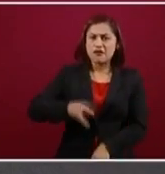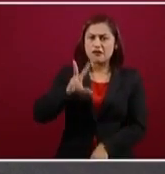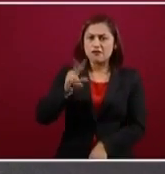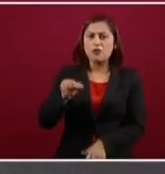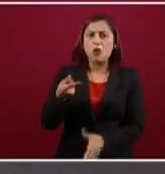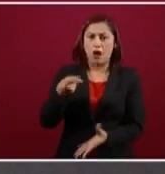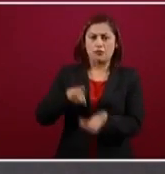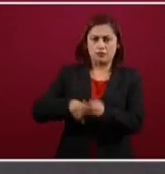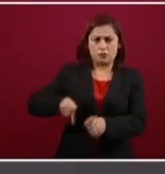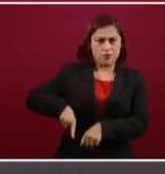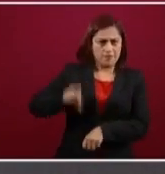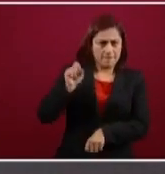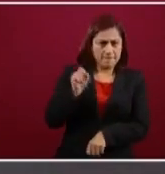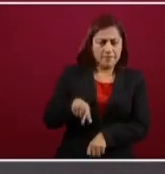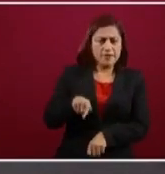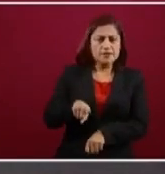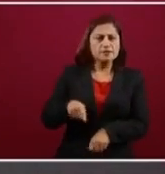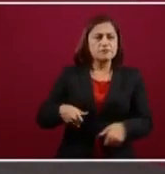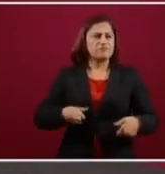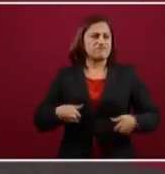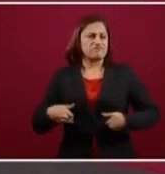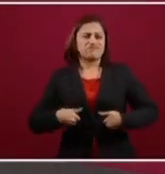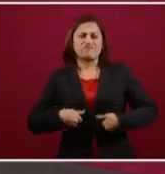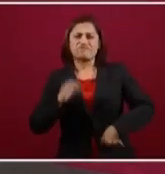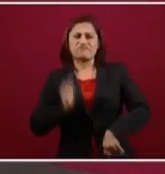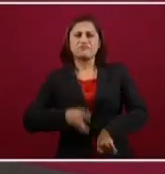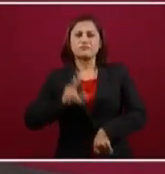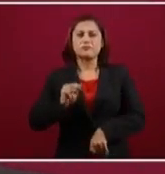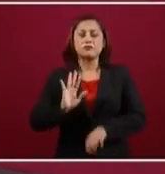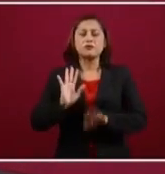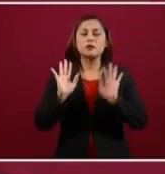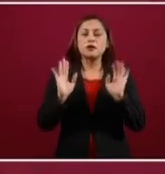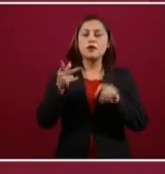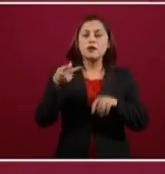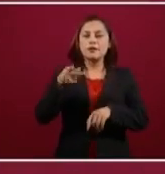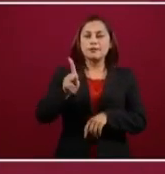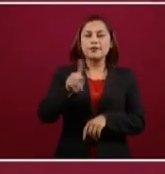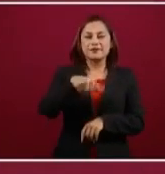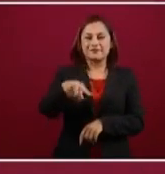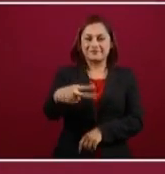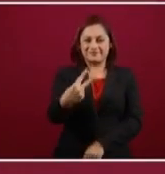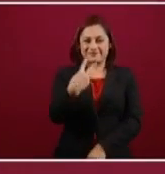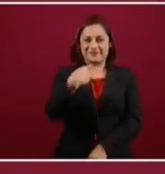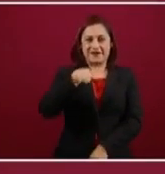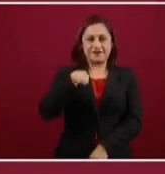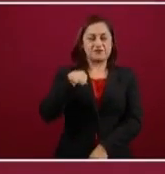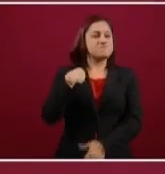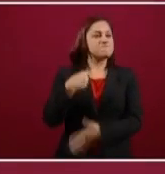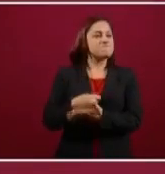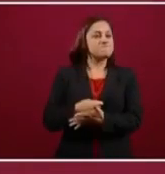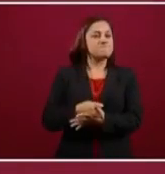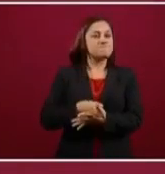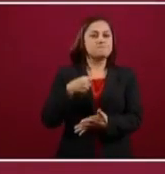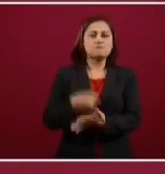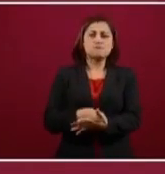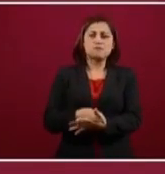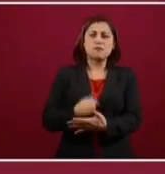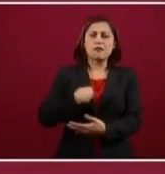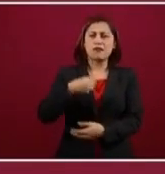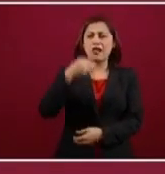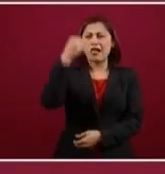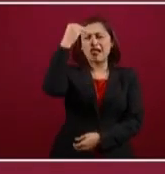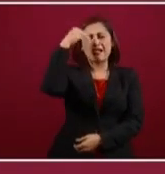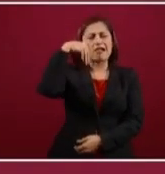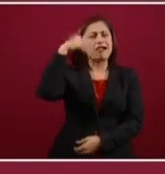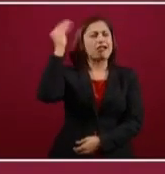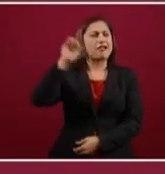Además que, pues ya ven que yo soy un poco perseverante, ¿no? Y no me olvido de las cosas.